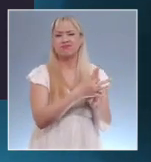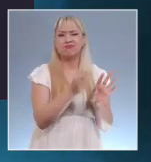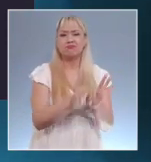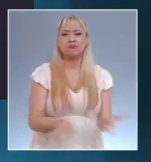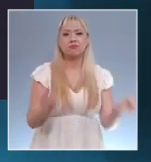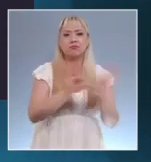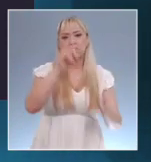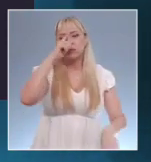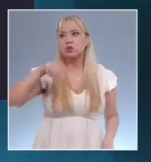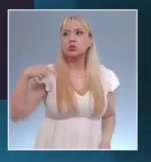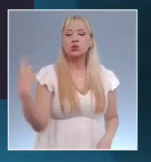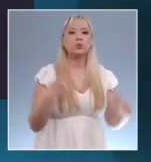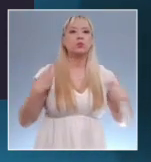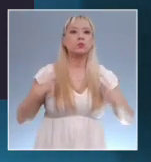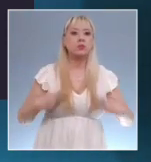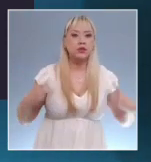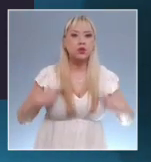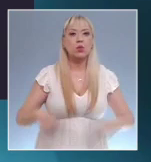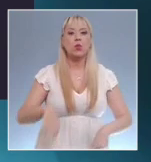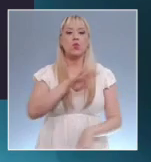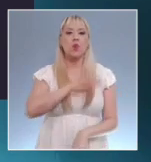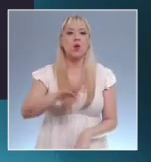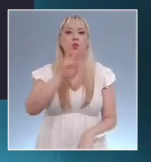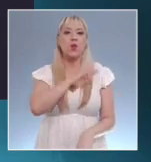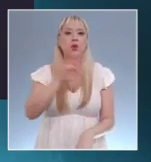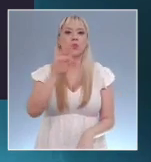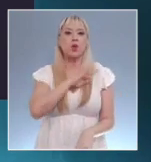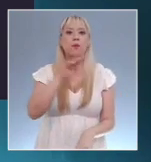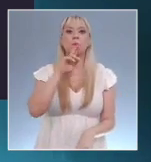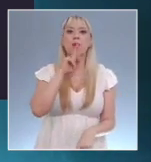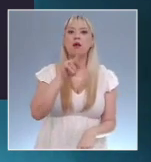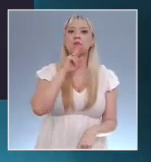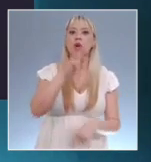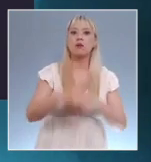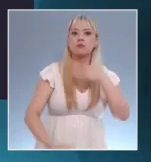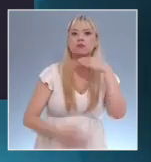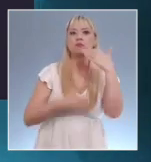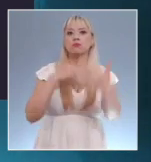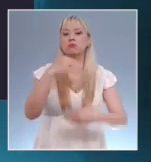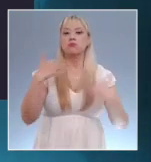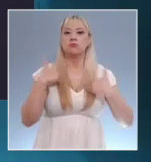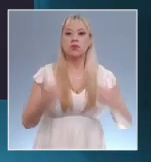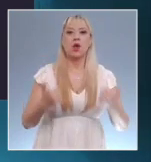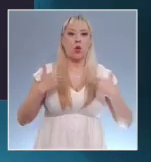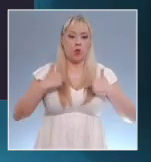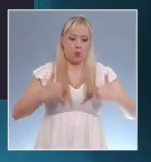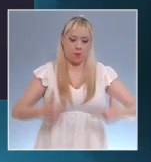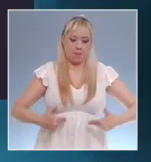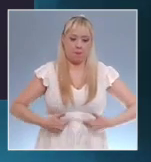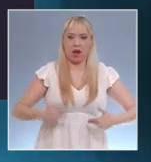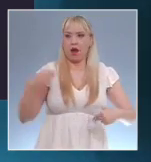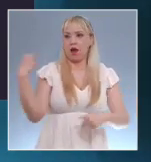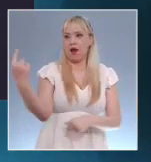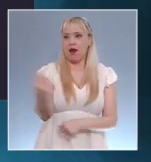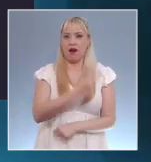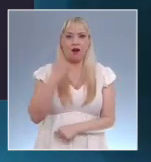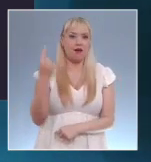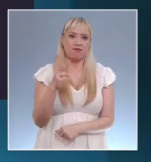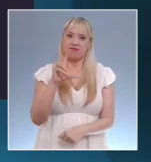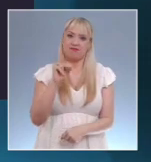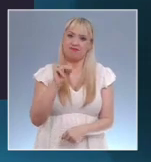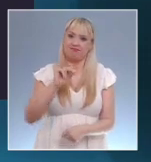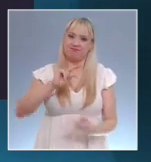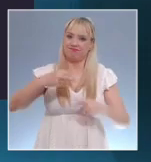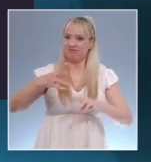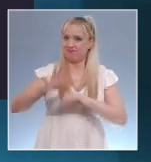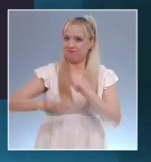tenemos como seres humanos. Se estima que a la fecha se han presentado en el Congreso capitalino 214 iniciativas